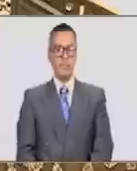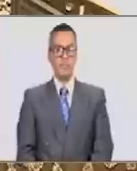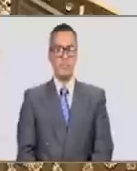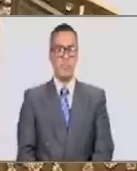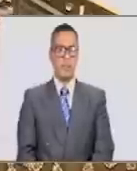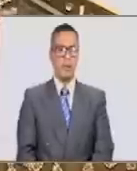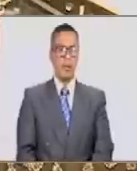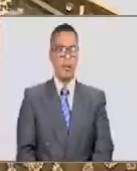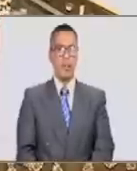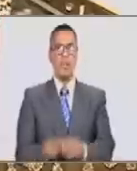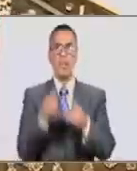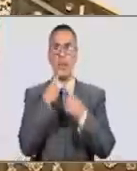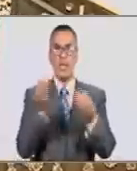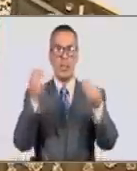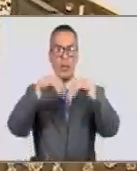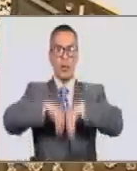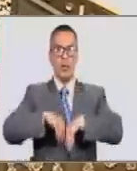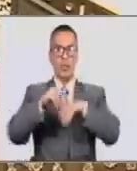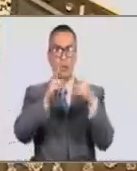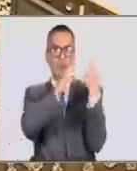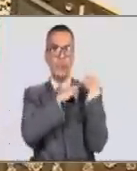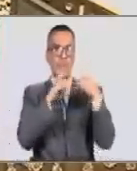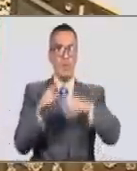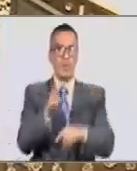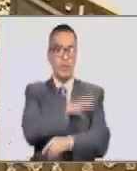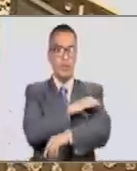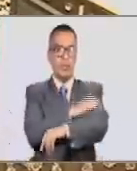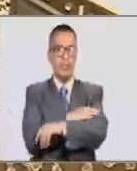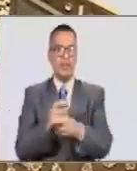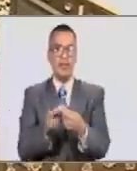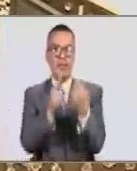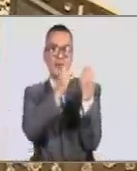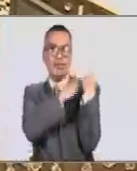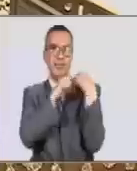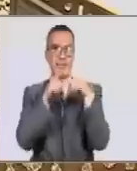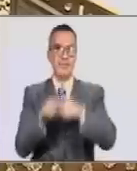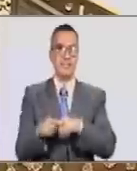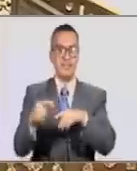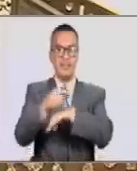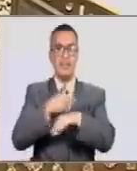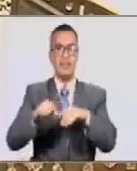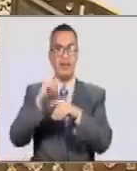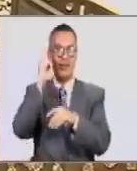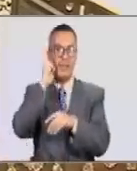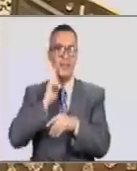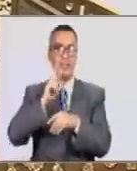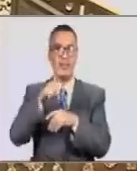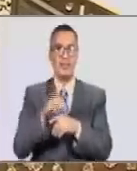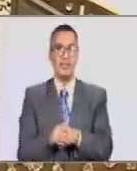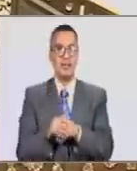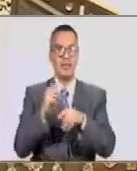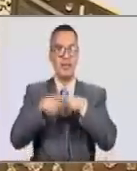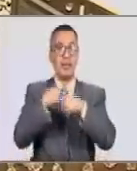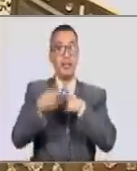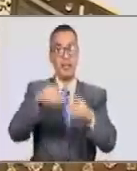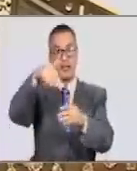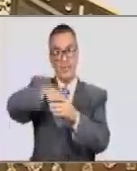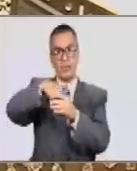Bueno, no se pudieron poner de acuerdo el representante de la oposición y el representante del gobierno bolivariano, entonces voy a proceder a